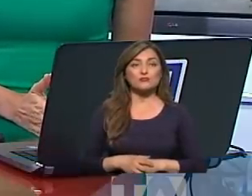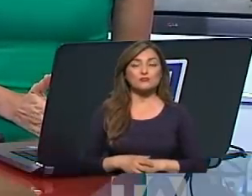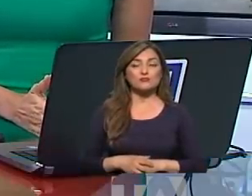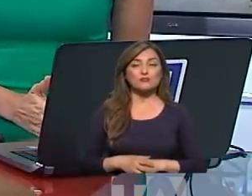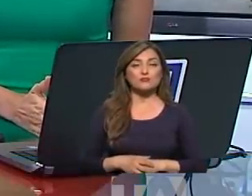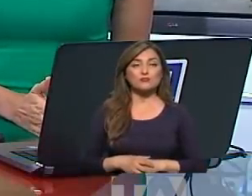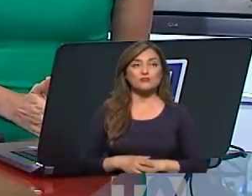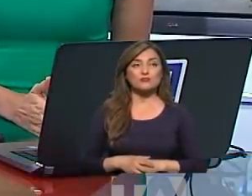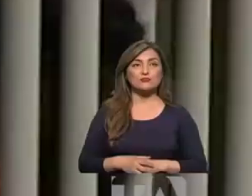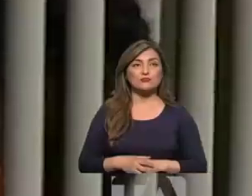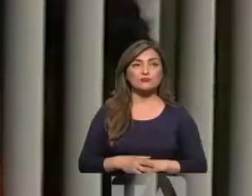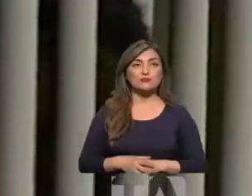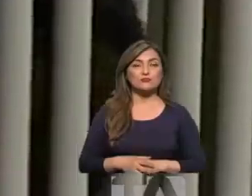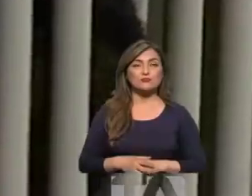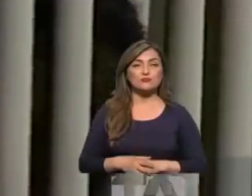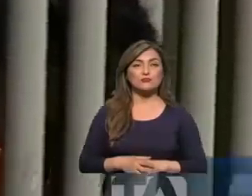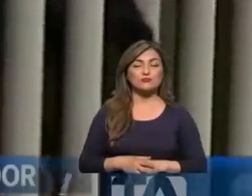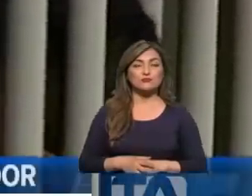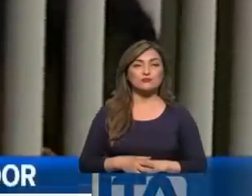procesos.